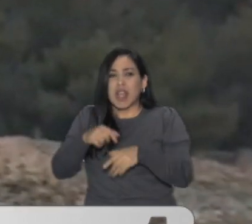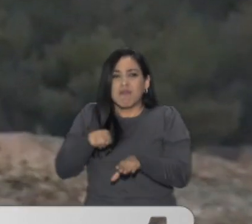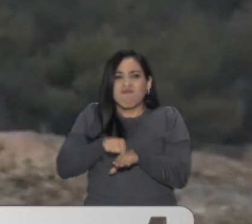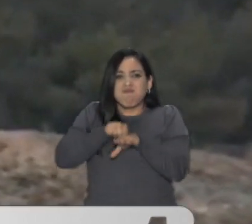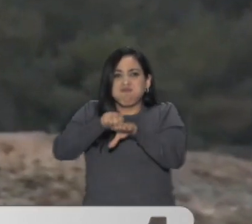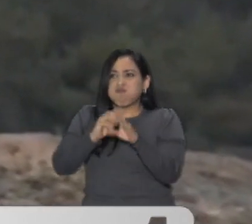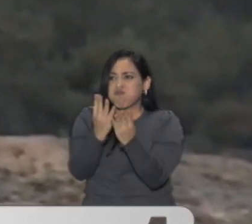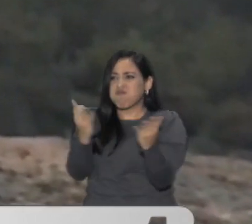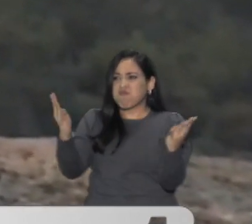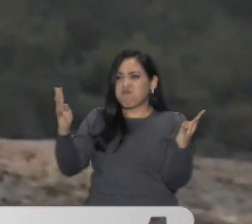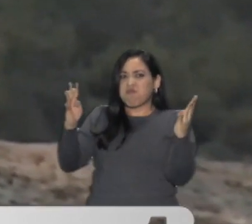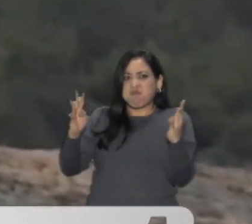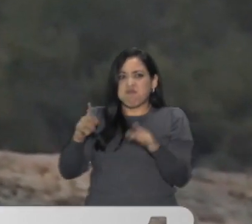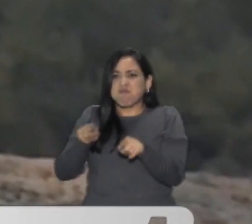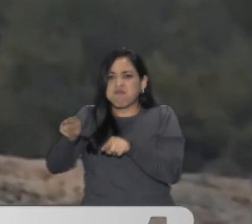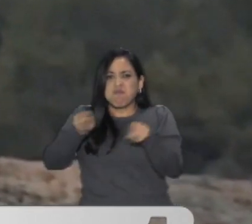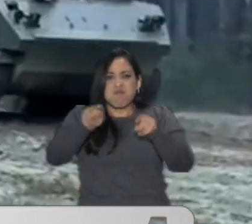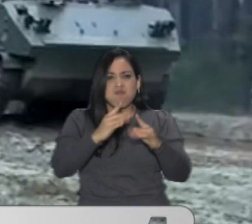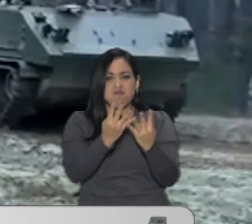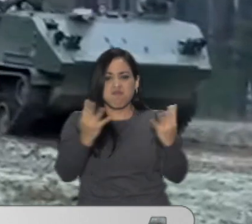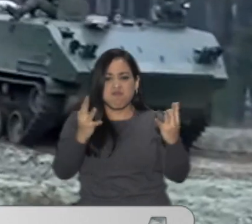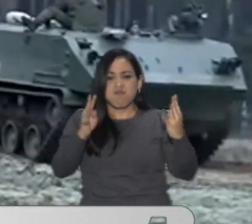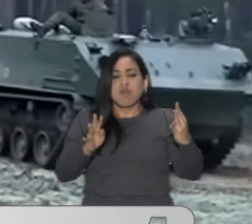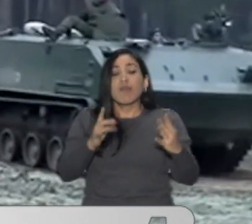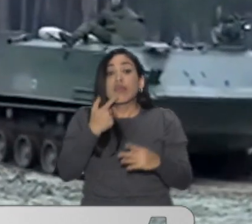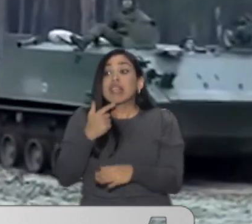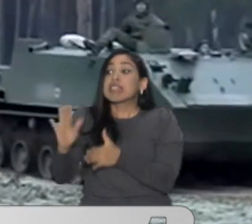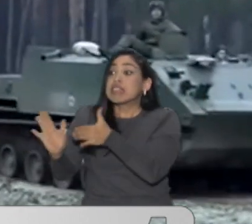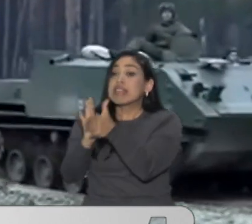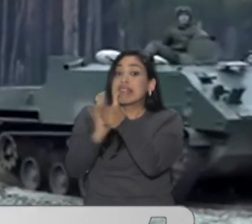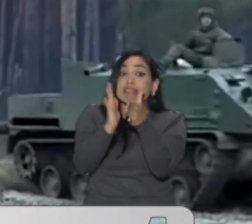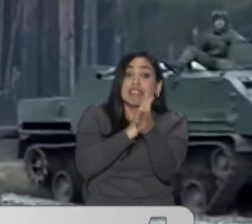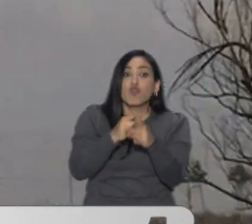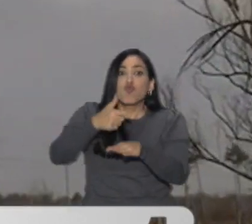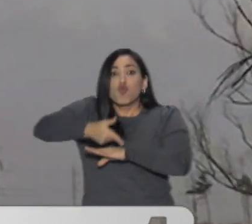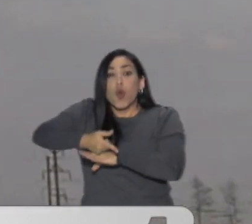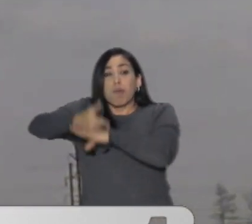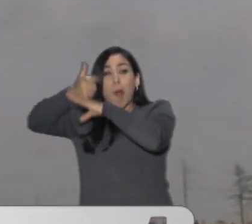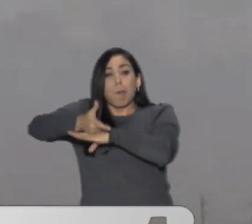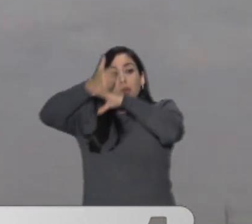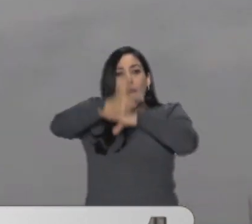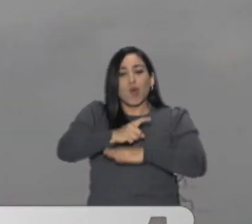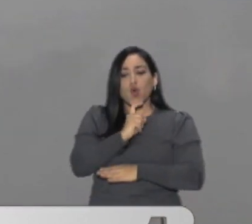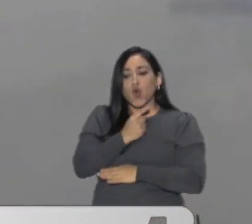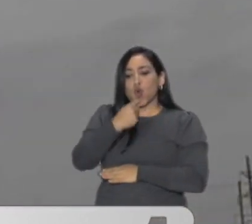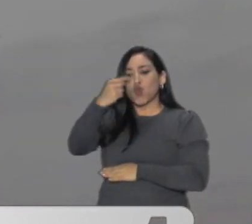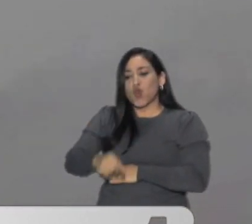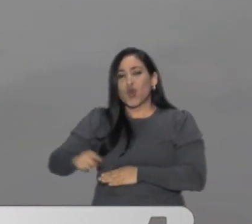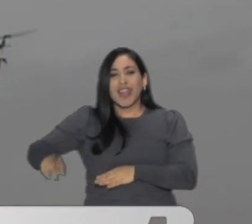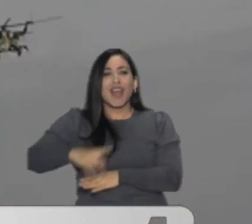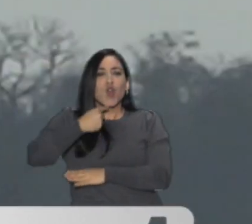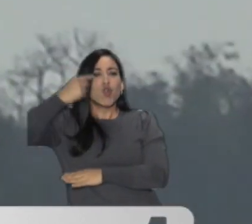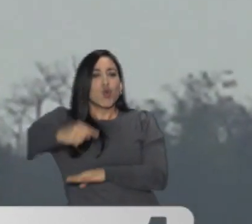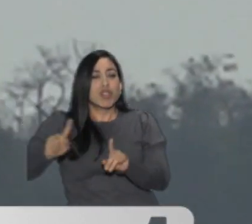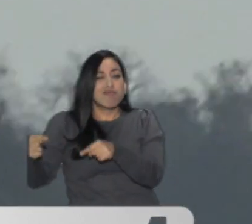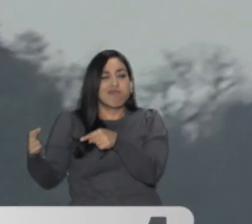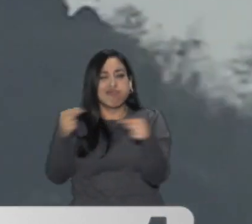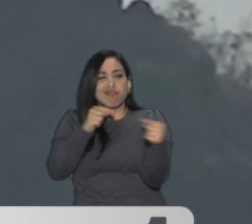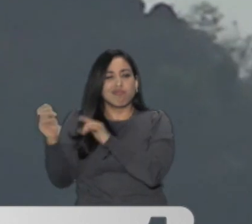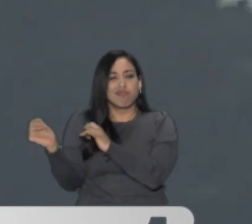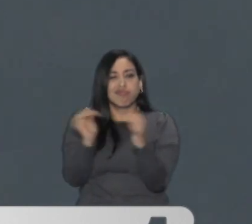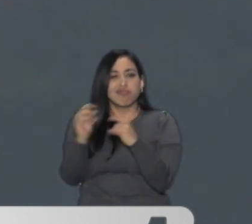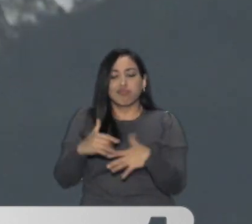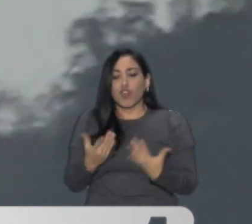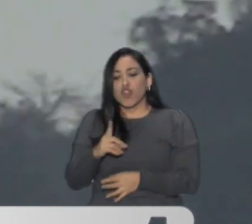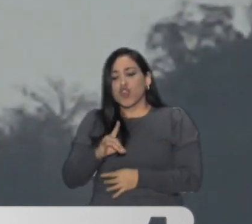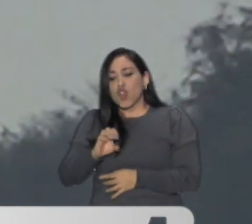vehículos blindados desplegados en la frontera y reportes de intercambios de fuego entre ucranianos y rebeldes prorrusos en la región de